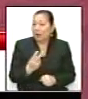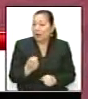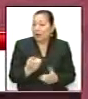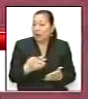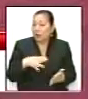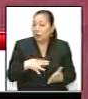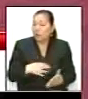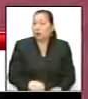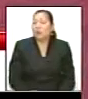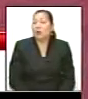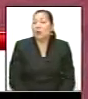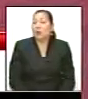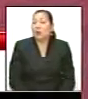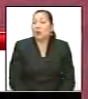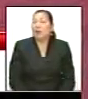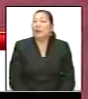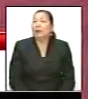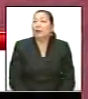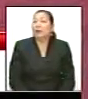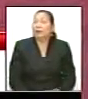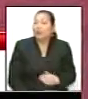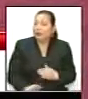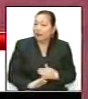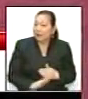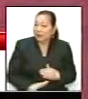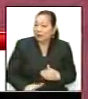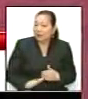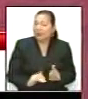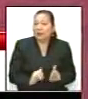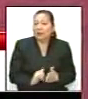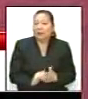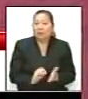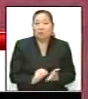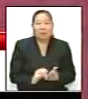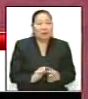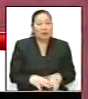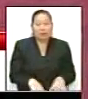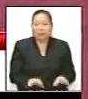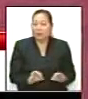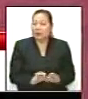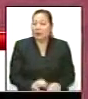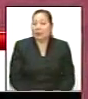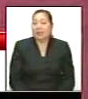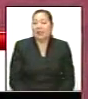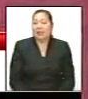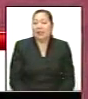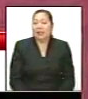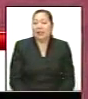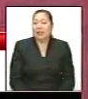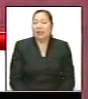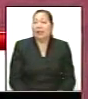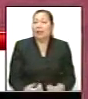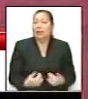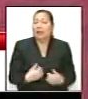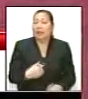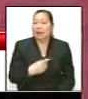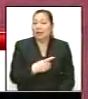estudio. Y en saneamiento, que es clave, ¿no? Tenemos